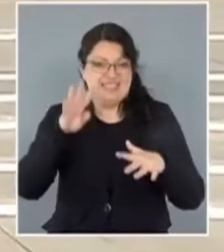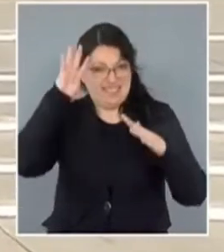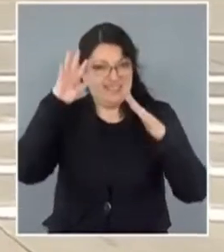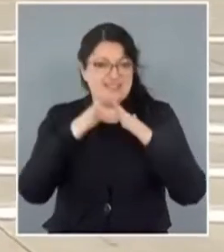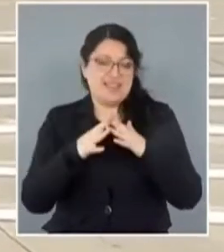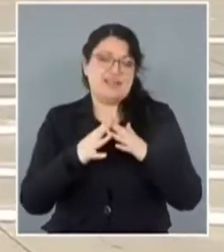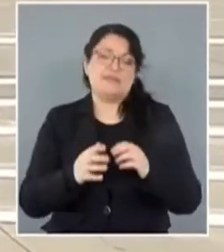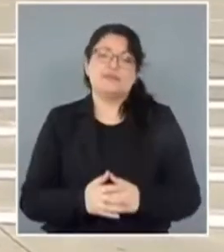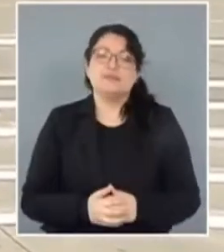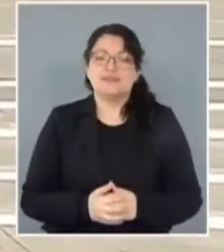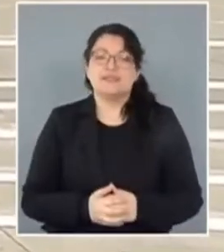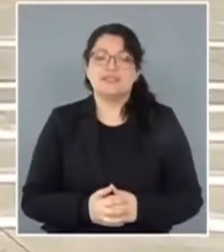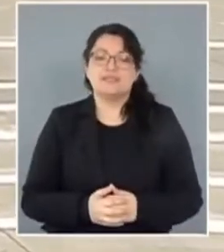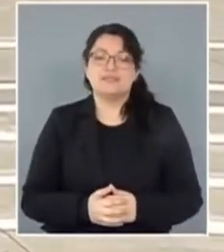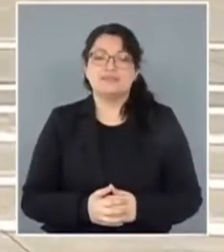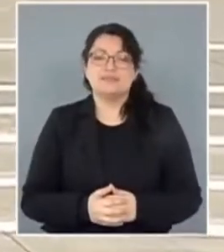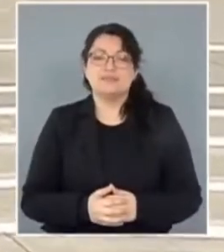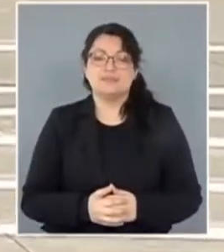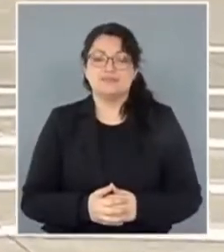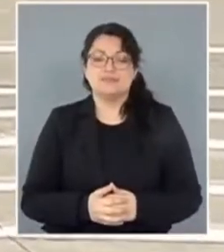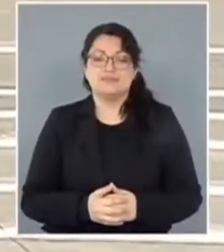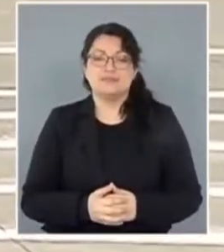militar.